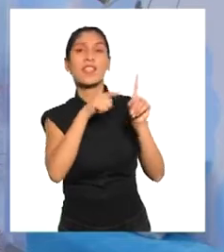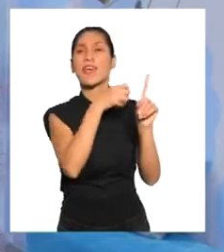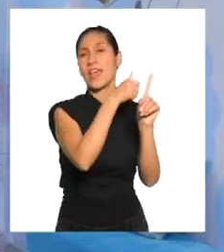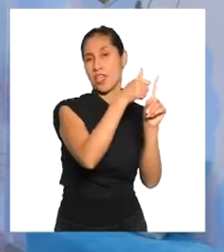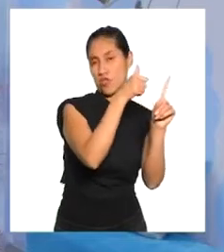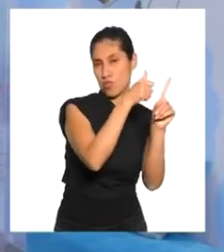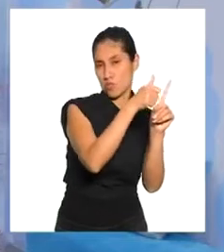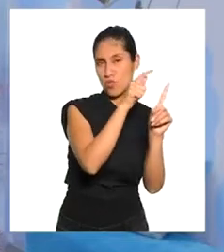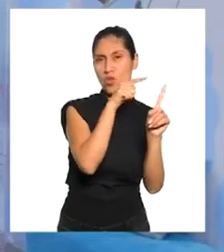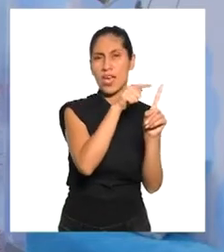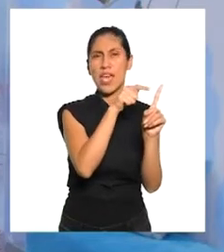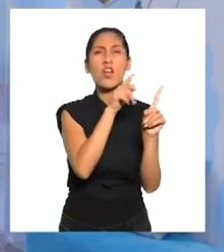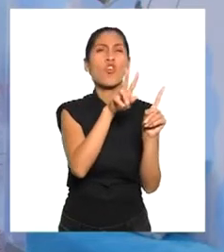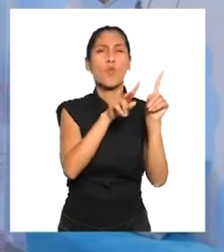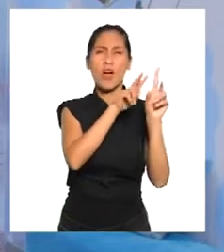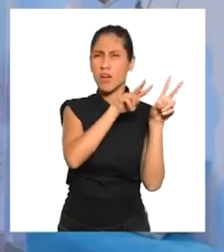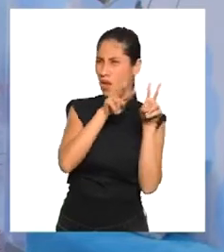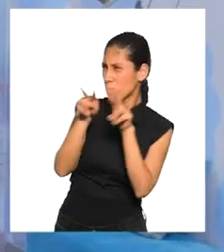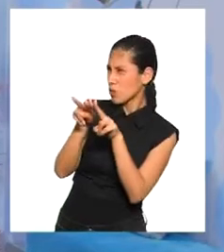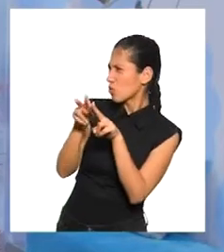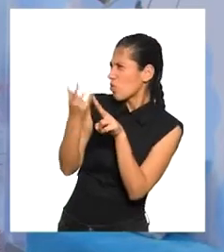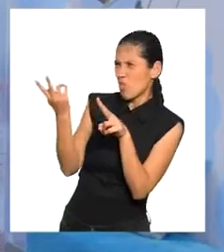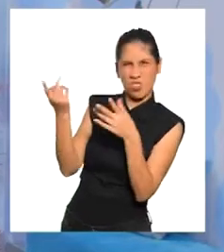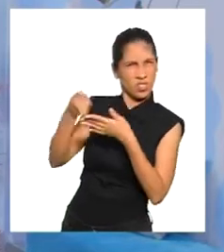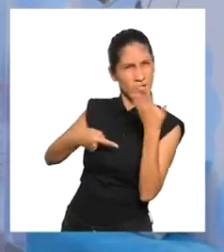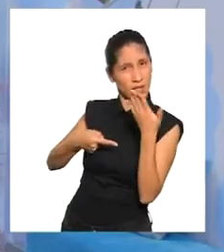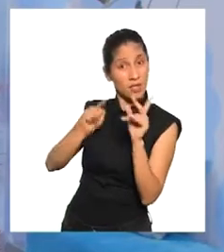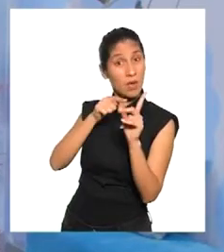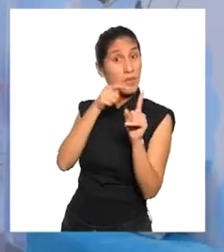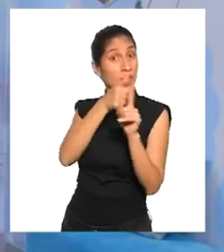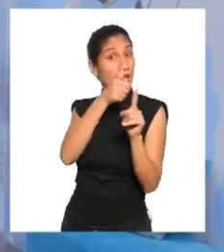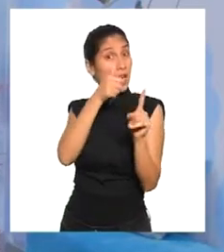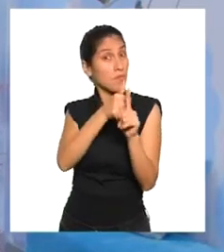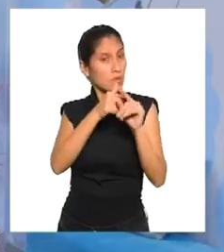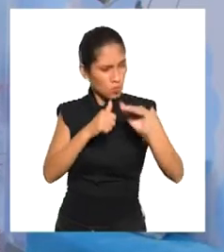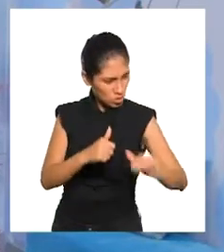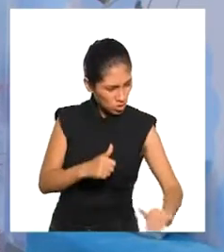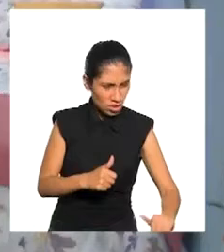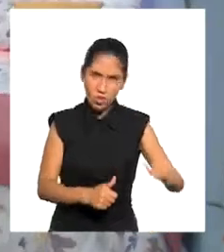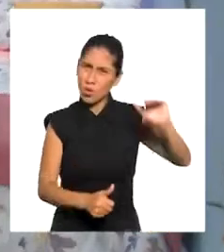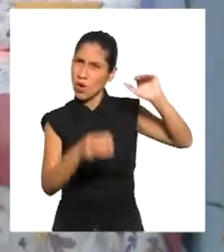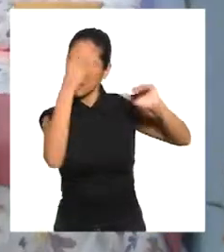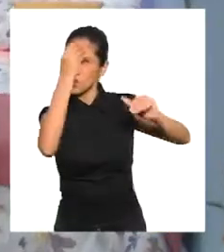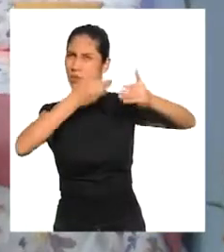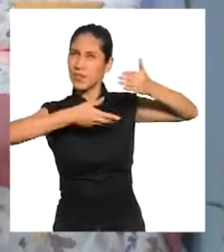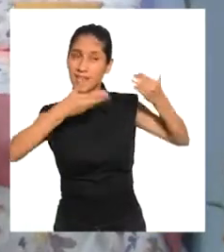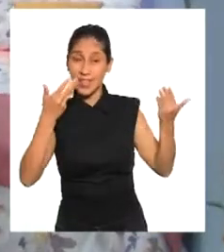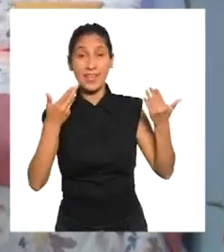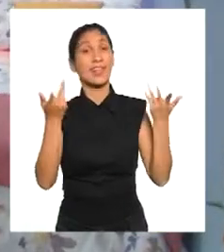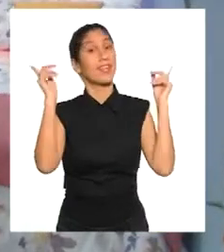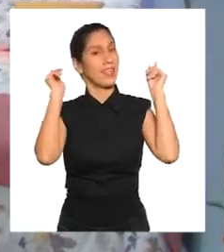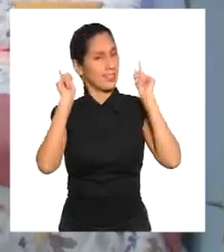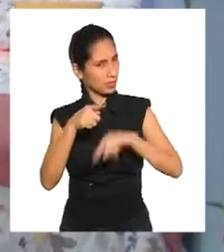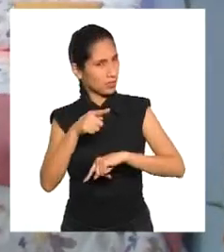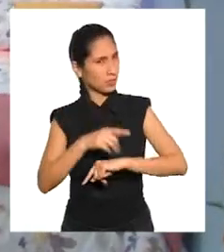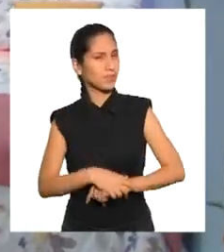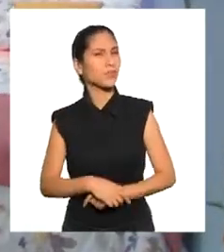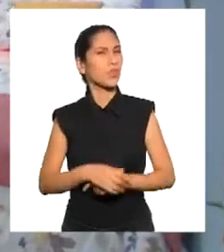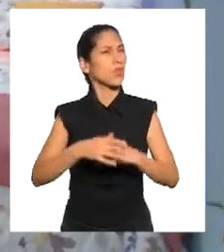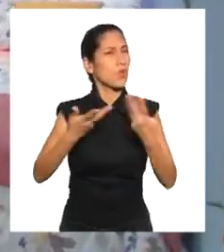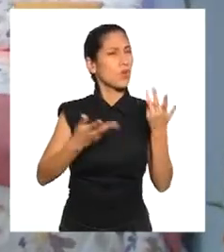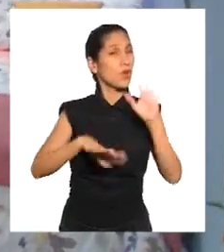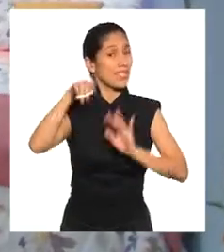ser, de lo que ha visto, lo que ha vivido y lo que ha aprendido. Eso sí, lo que